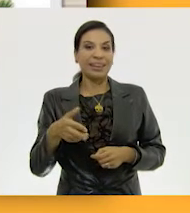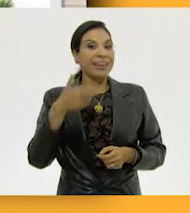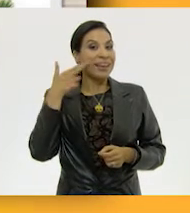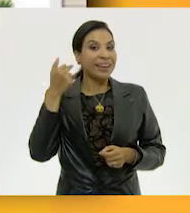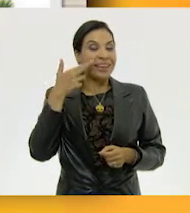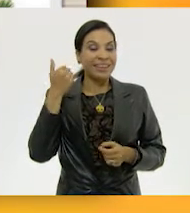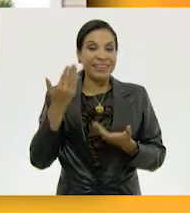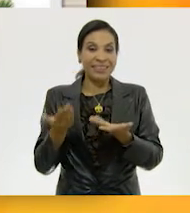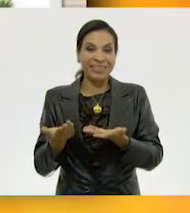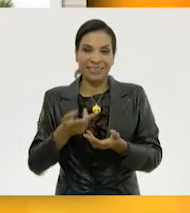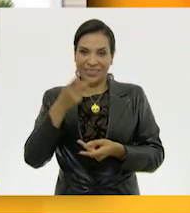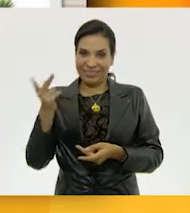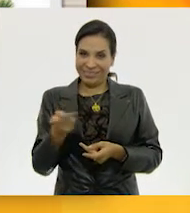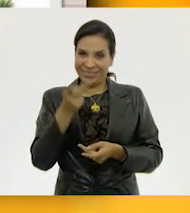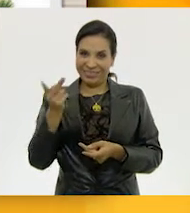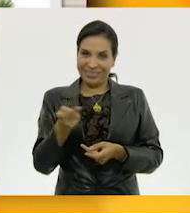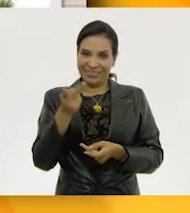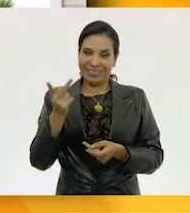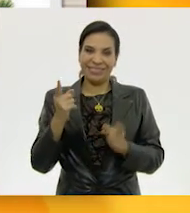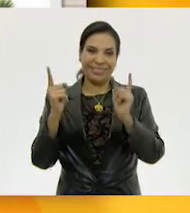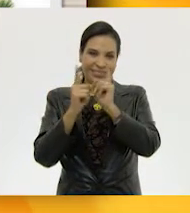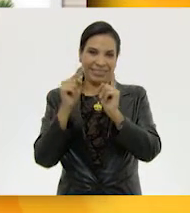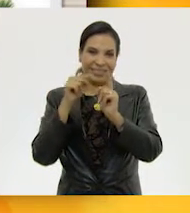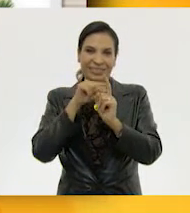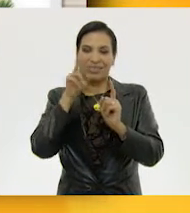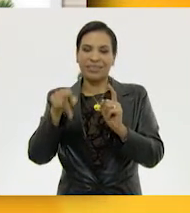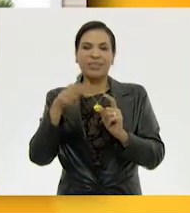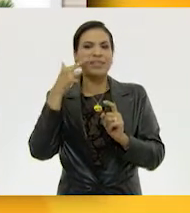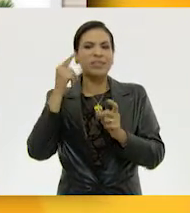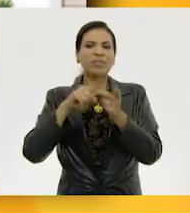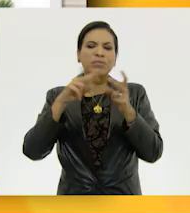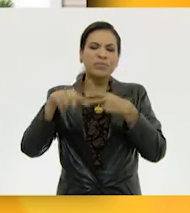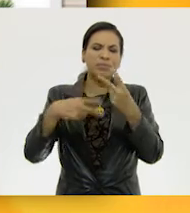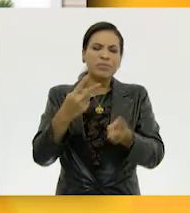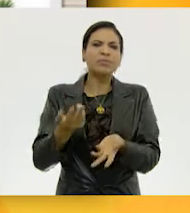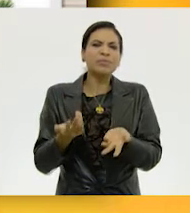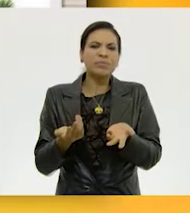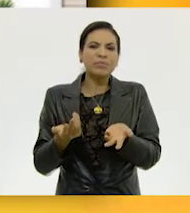¡Ratoncito! Preguntó. ¡Ratoncito, ¿a dónde vas?